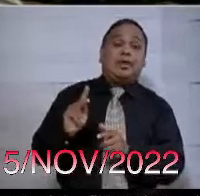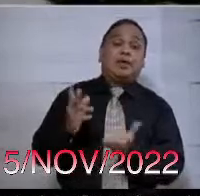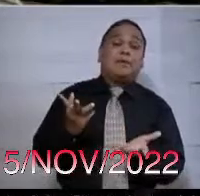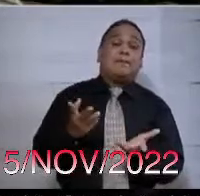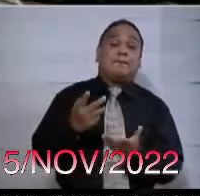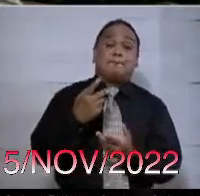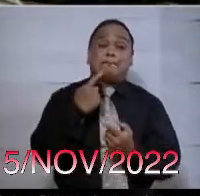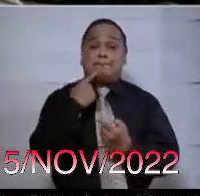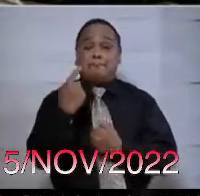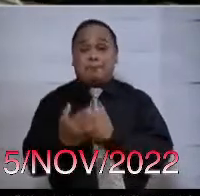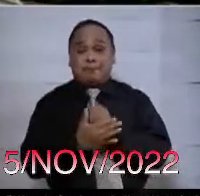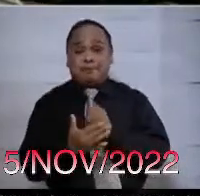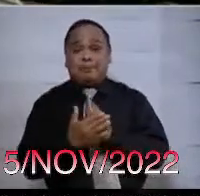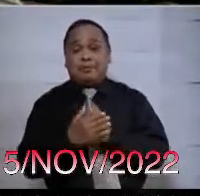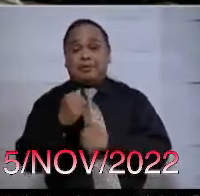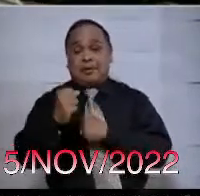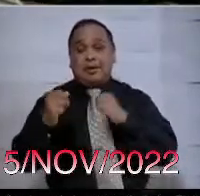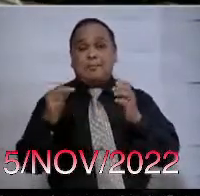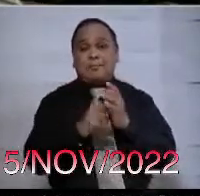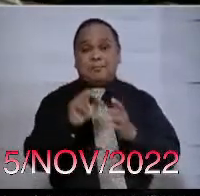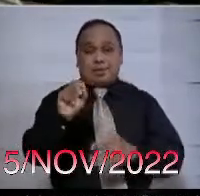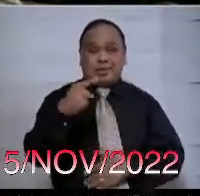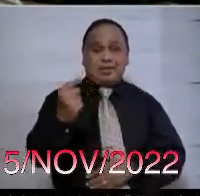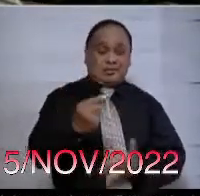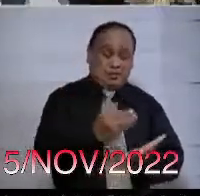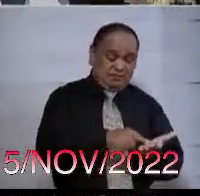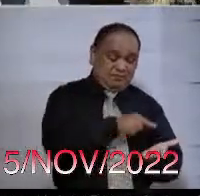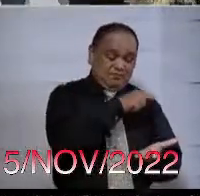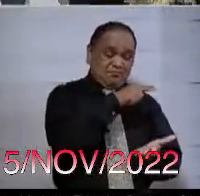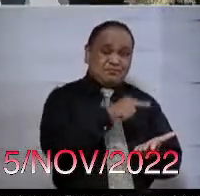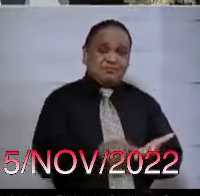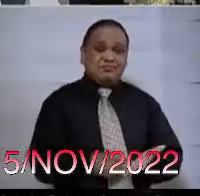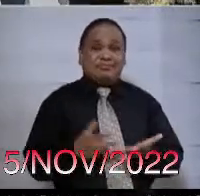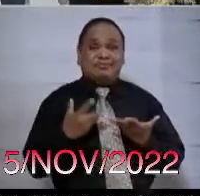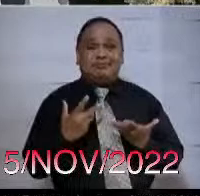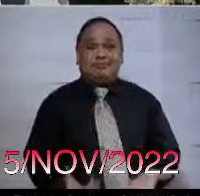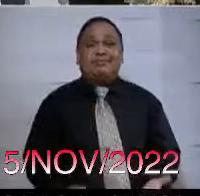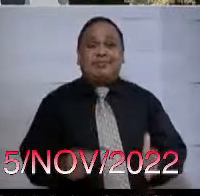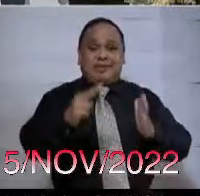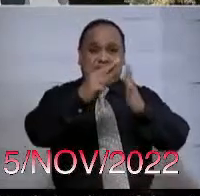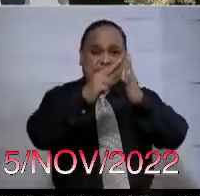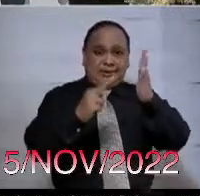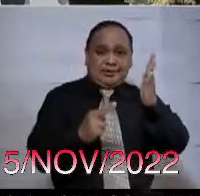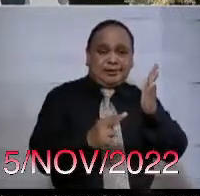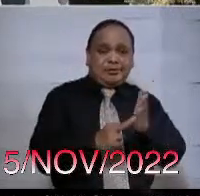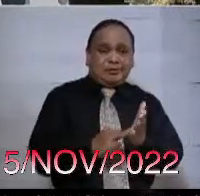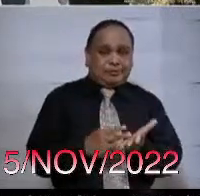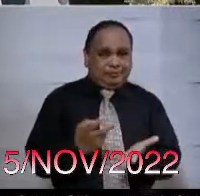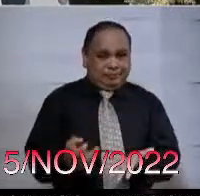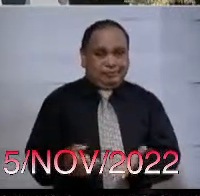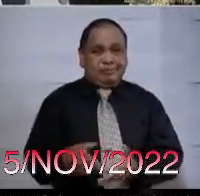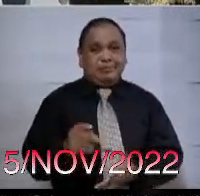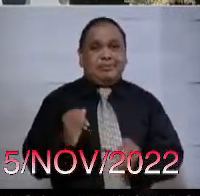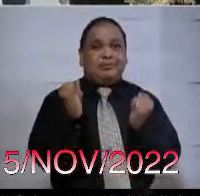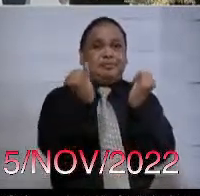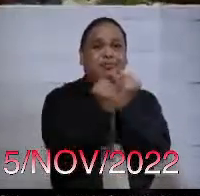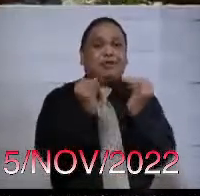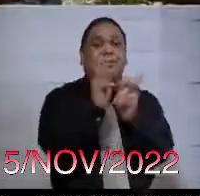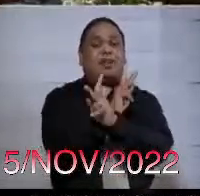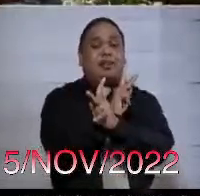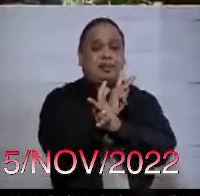es la hipocresía total de esos partidos que no velan que se por pudo los intereses hacer la reforma para que de los ciudadanos, sino de ellos. Nombrar a todos